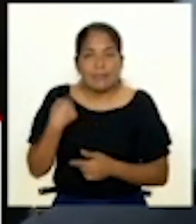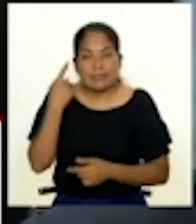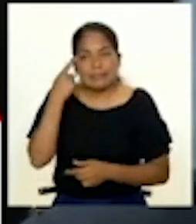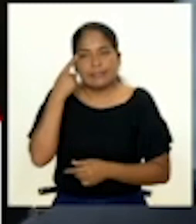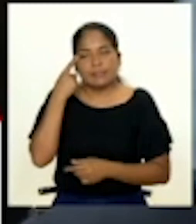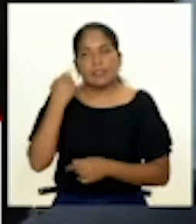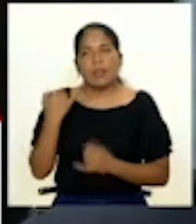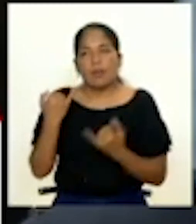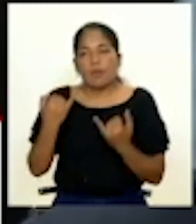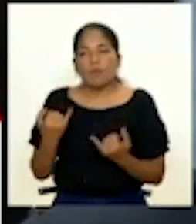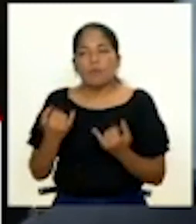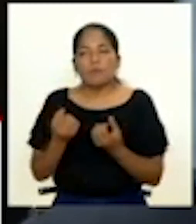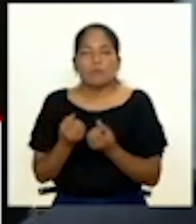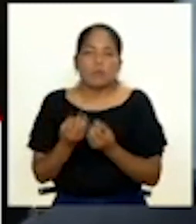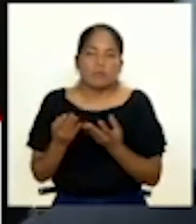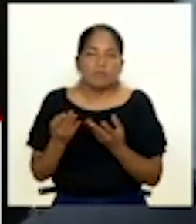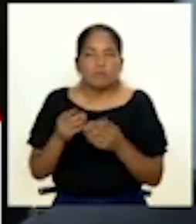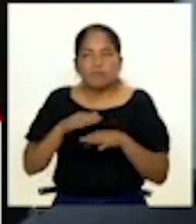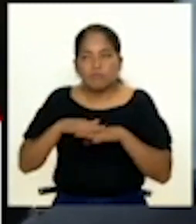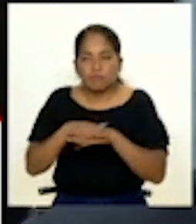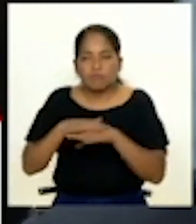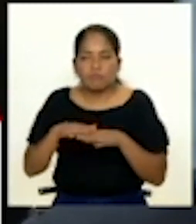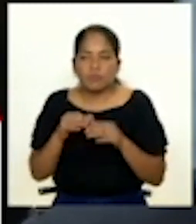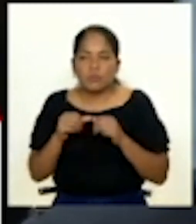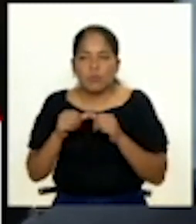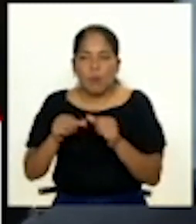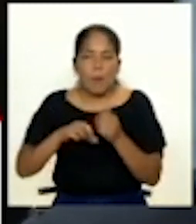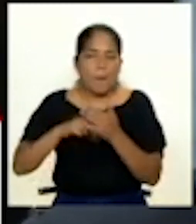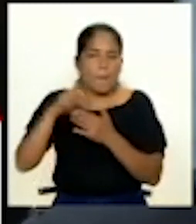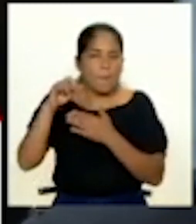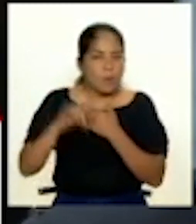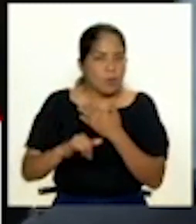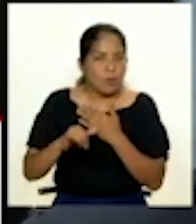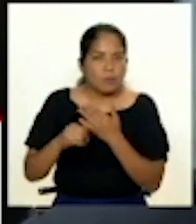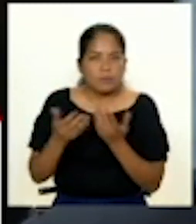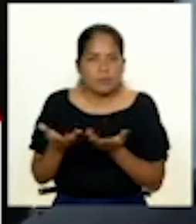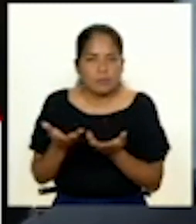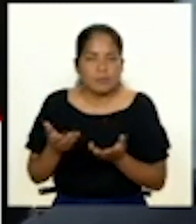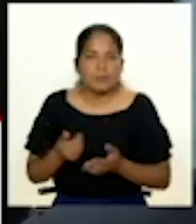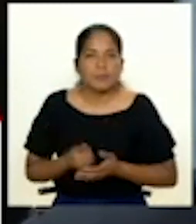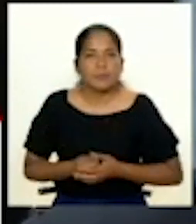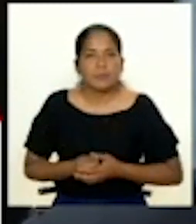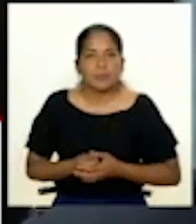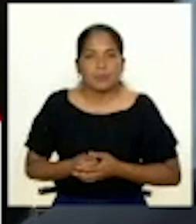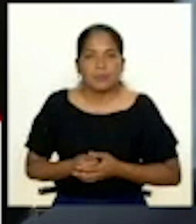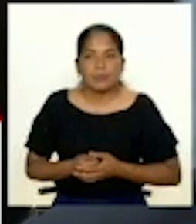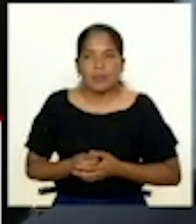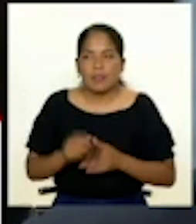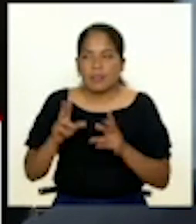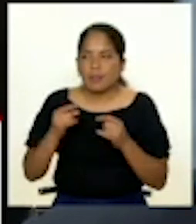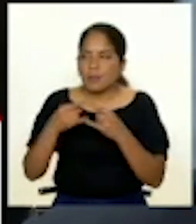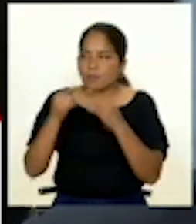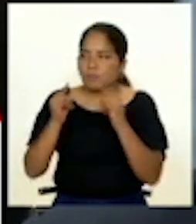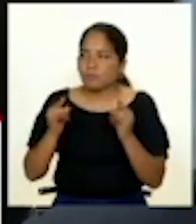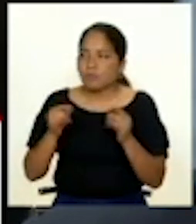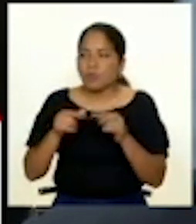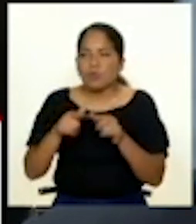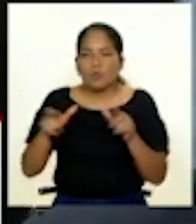ello, actualmente estamos desarrollando o continuando con muchos proyectos sobre todo lo que es electrificación